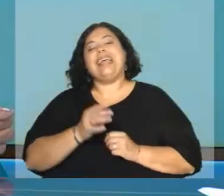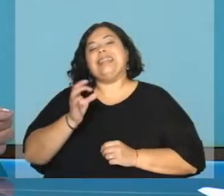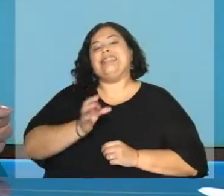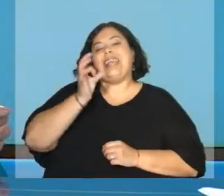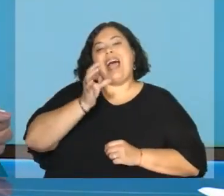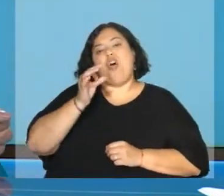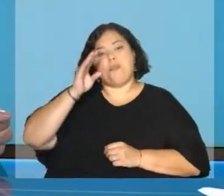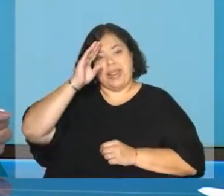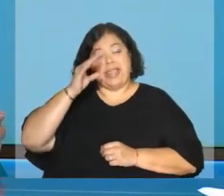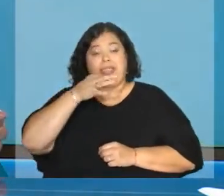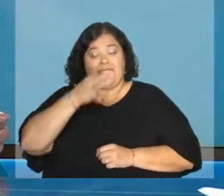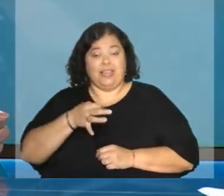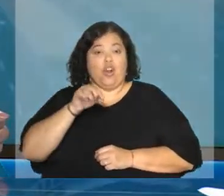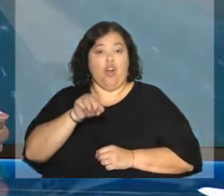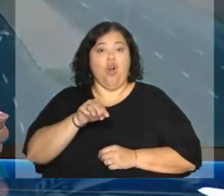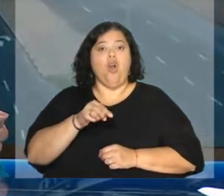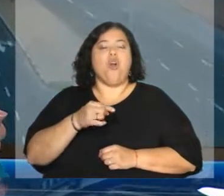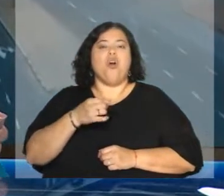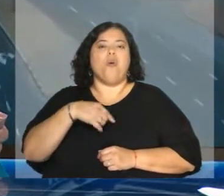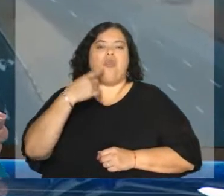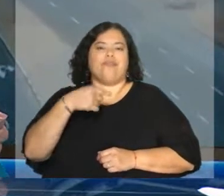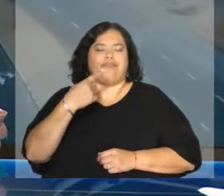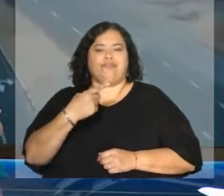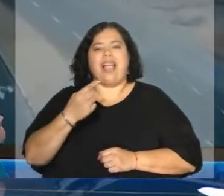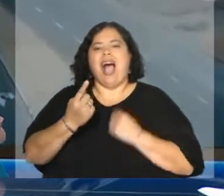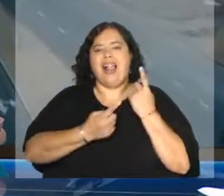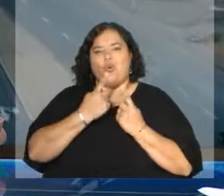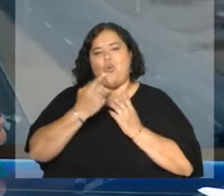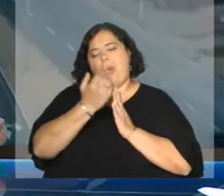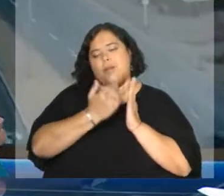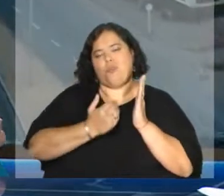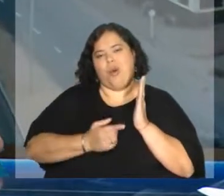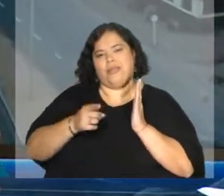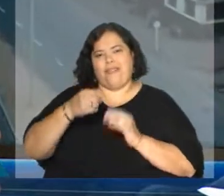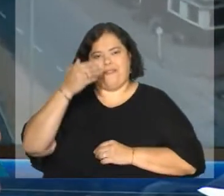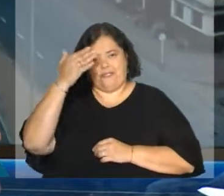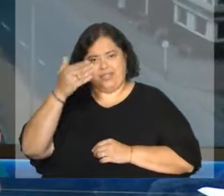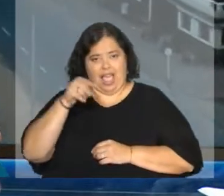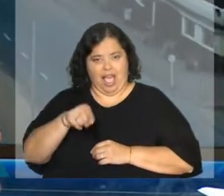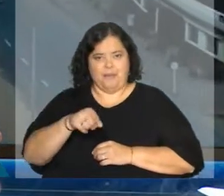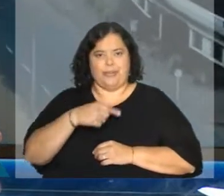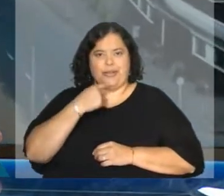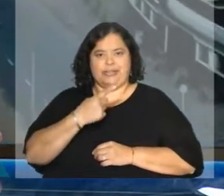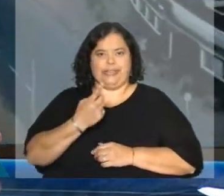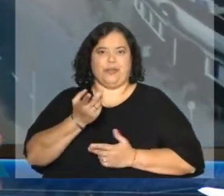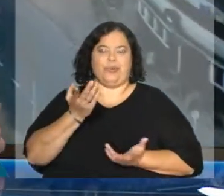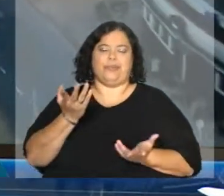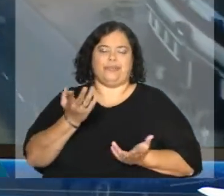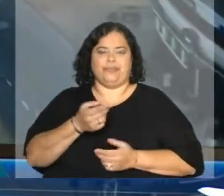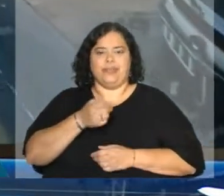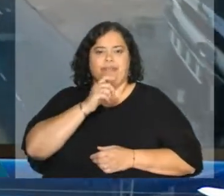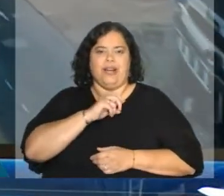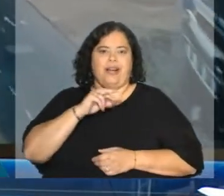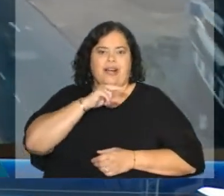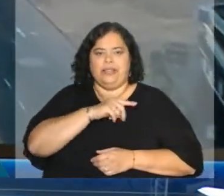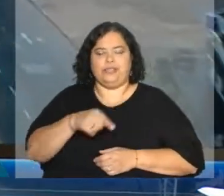Guido Manini Ríos calificó de demagógicas a algunas de las propuestas presentadas por el Frente Amplio al Poder Ejecutivo para controlar